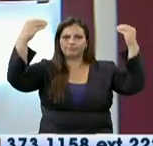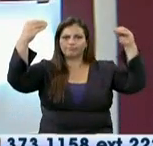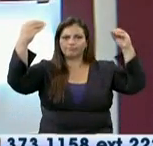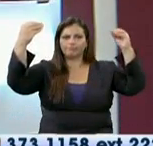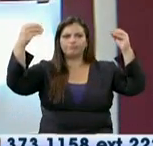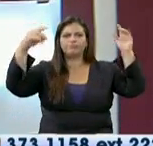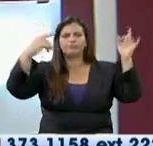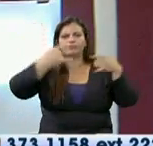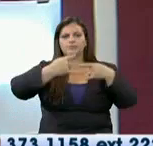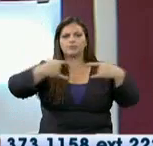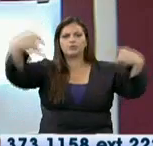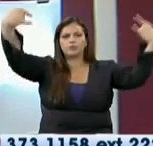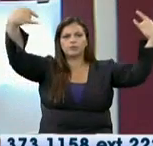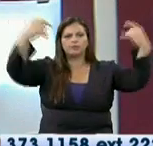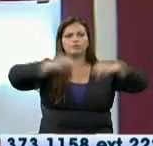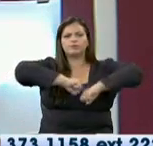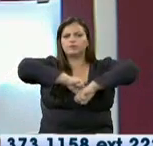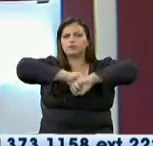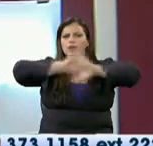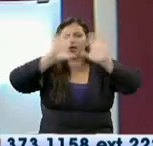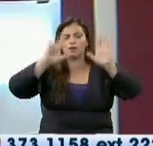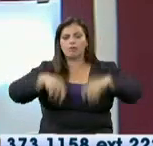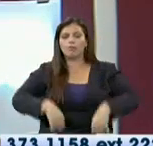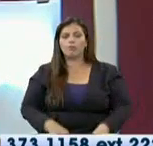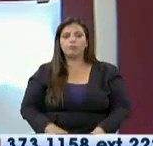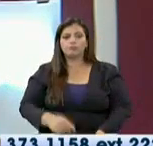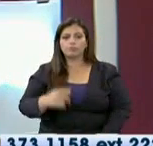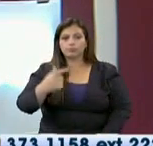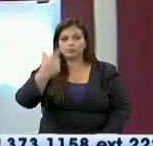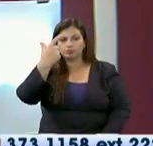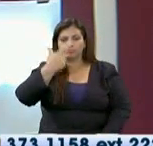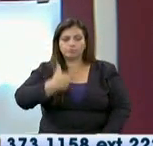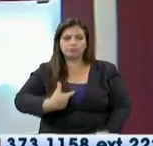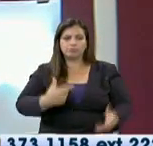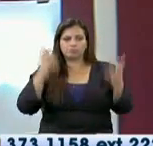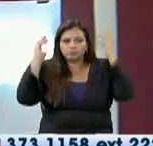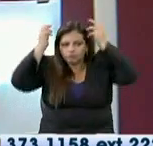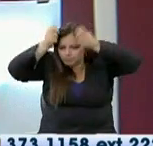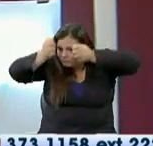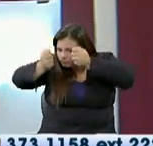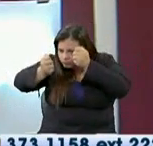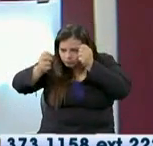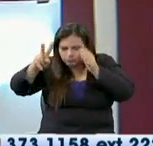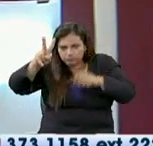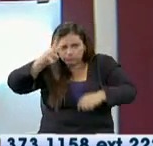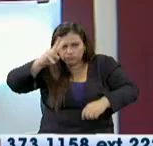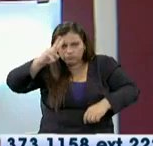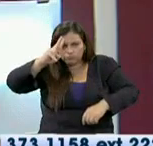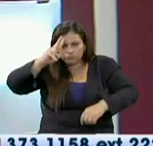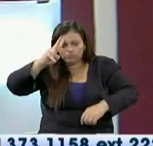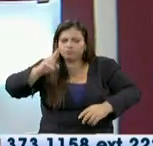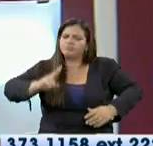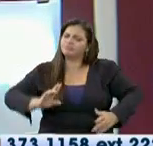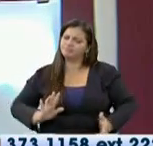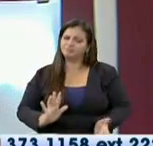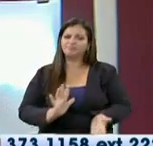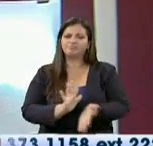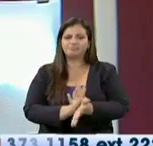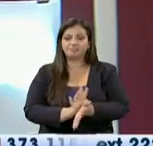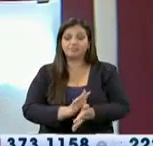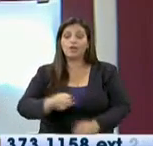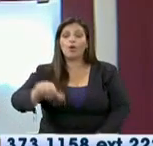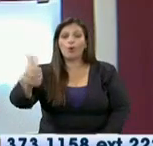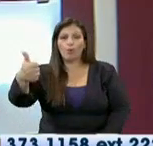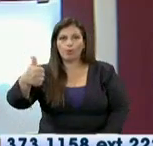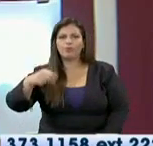se cubre con la capucha, pues es cuestión de coger a uno que el otro ya cae solito. El que se coja primero canta como pajarito, ese ya